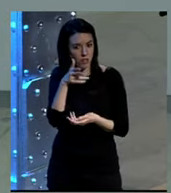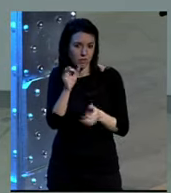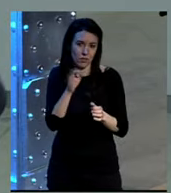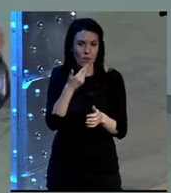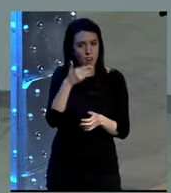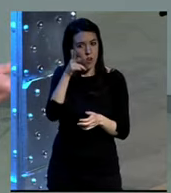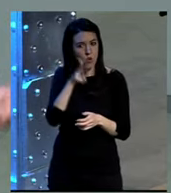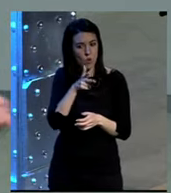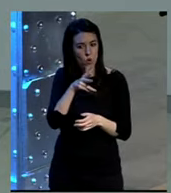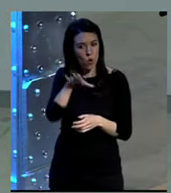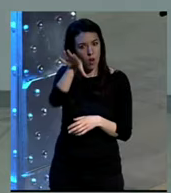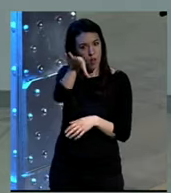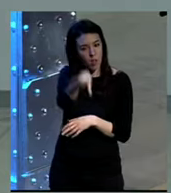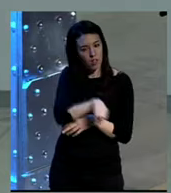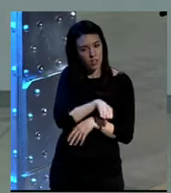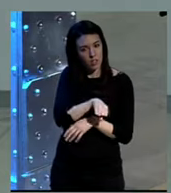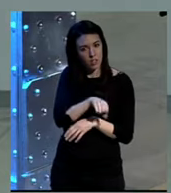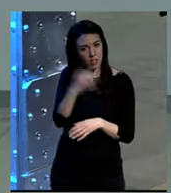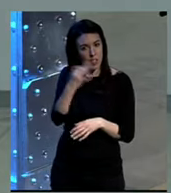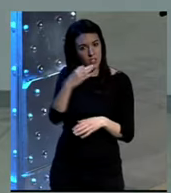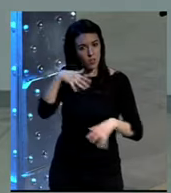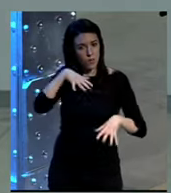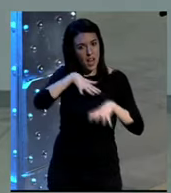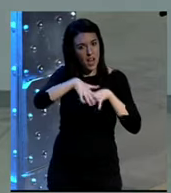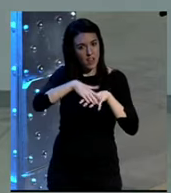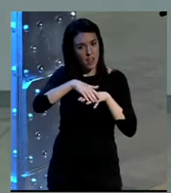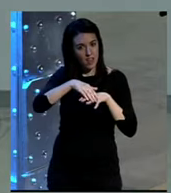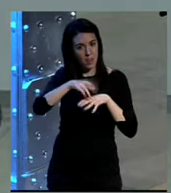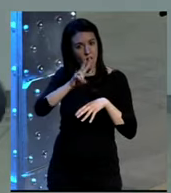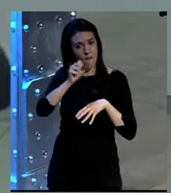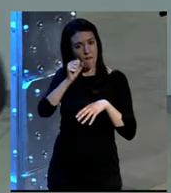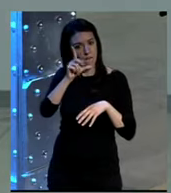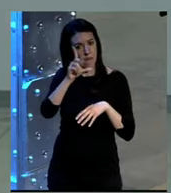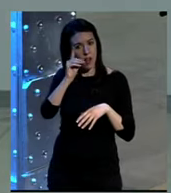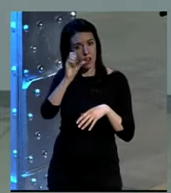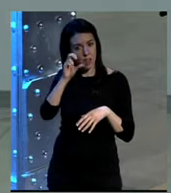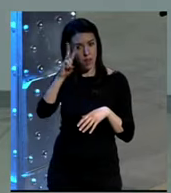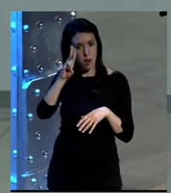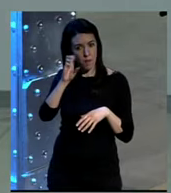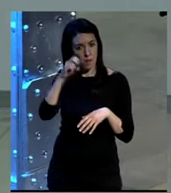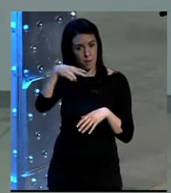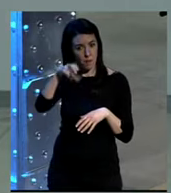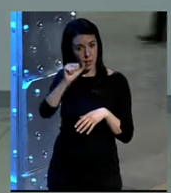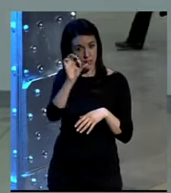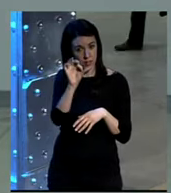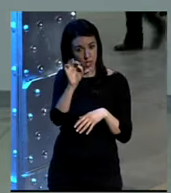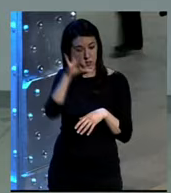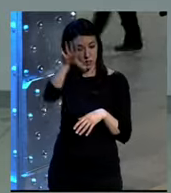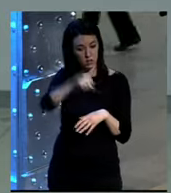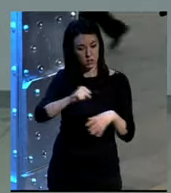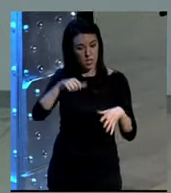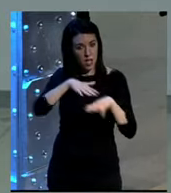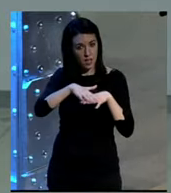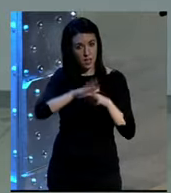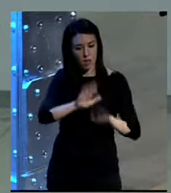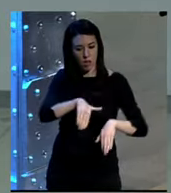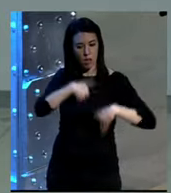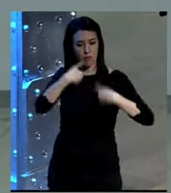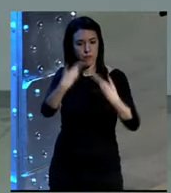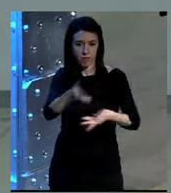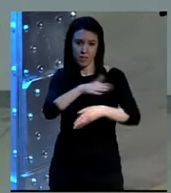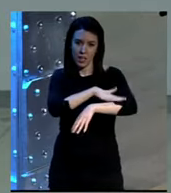de comprar la red de Valdepeñas y regalársela. O sea, el cuerpo de telégrafos compra la red y se la regala al Estado